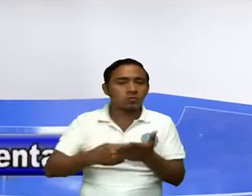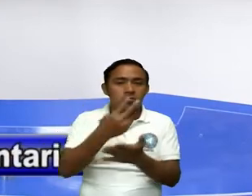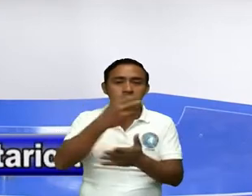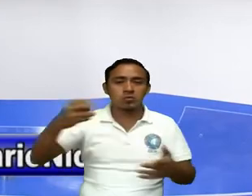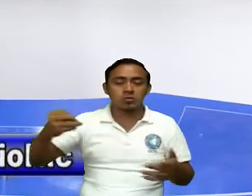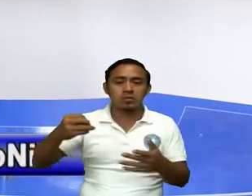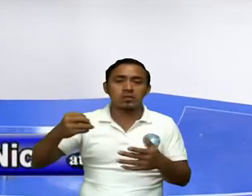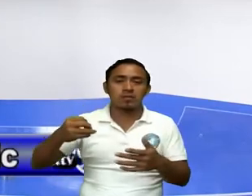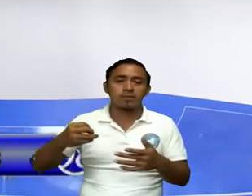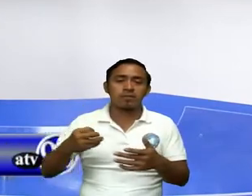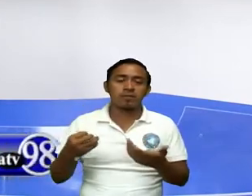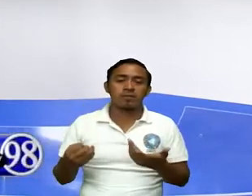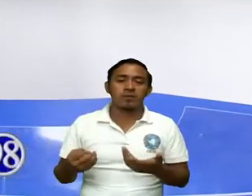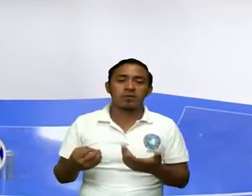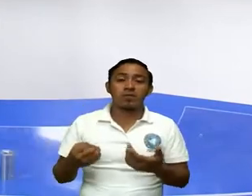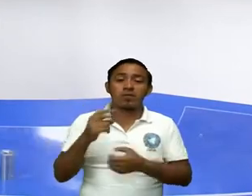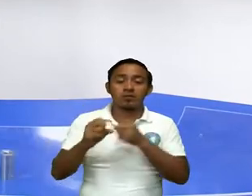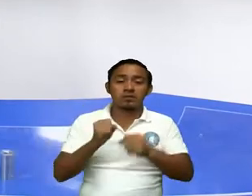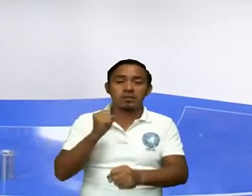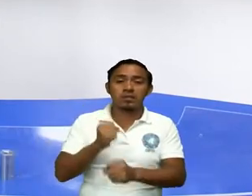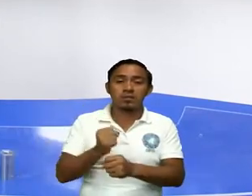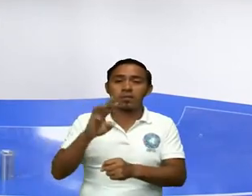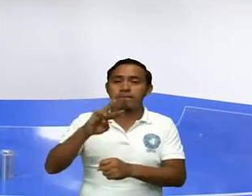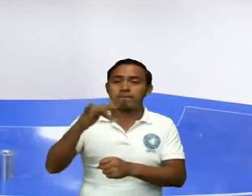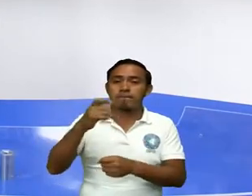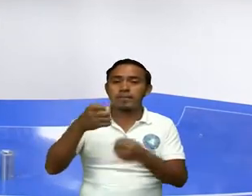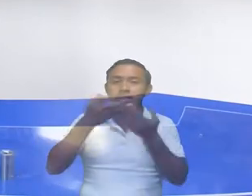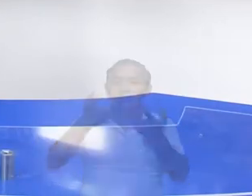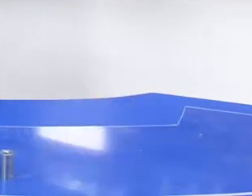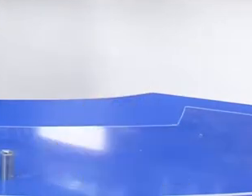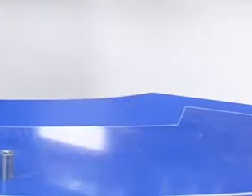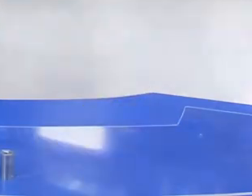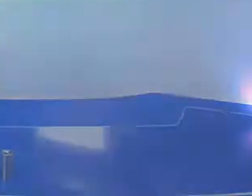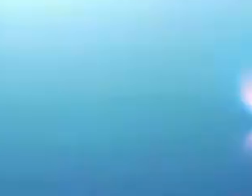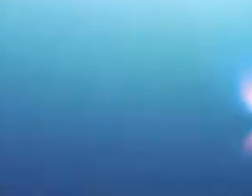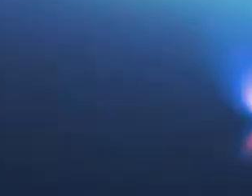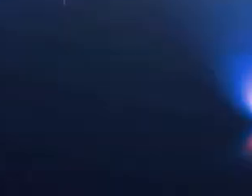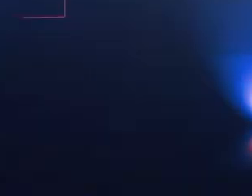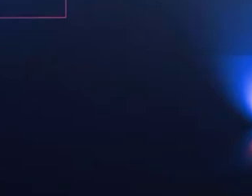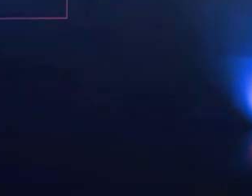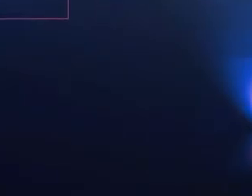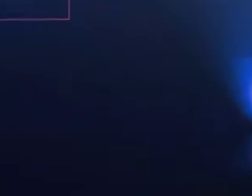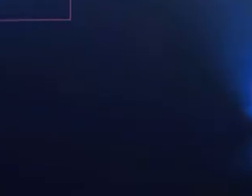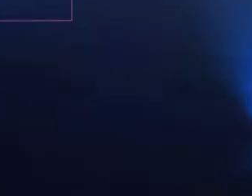de la novia del Solotlán. Miguel Carranza Mena con los detalles.